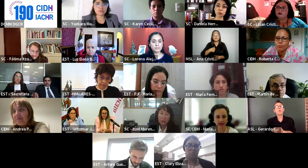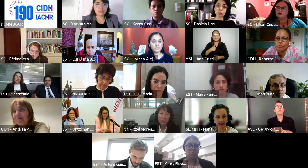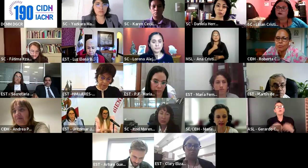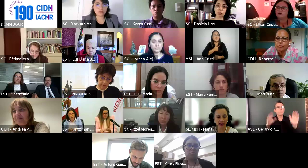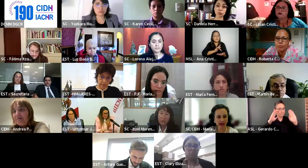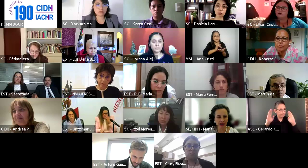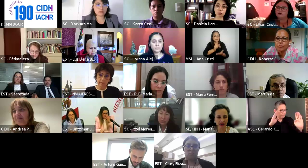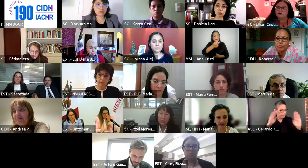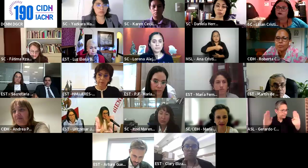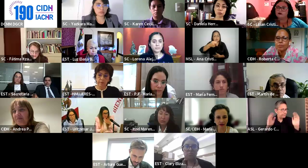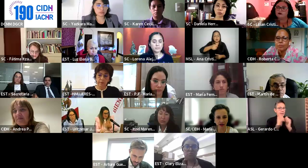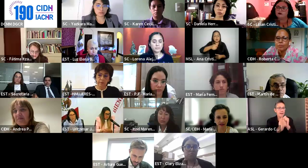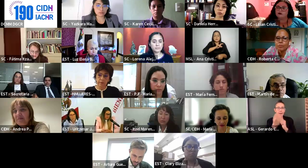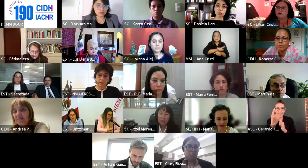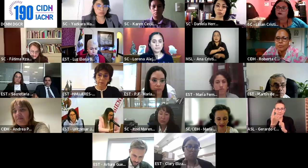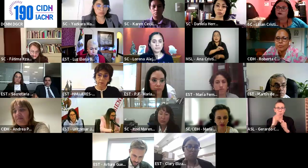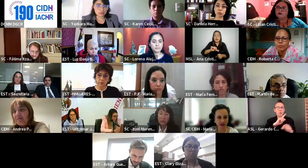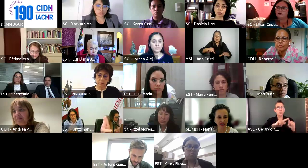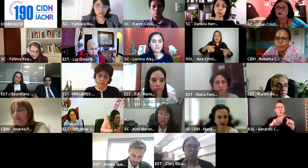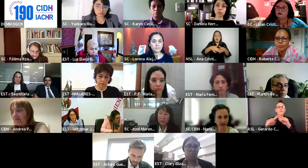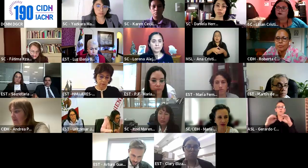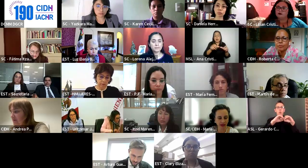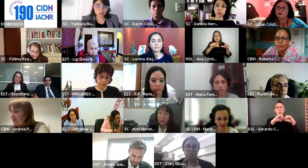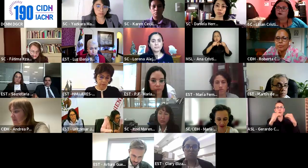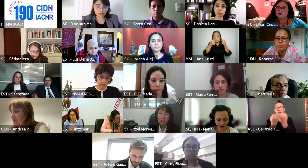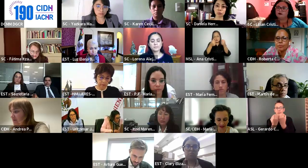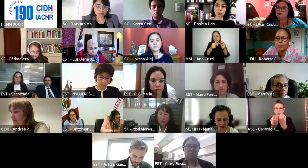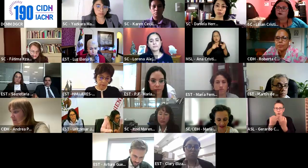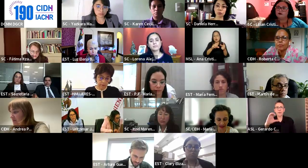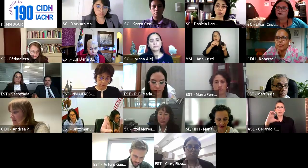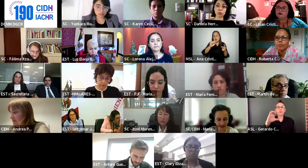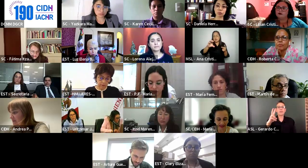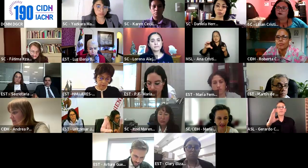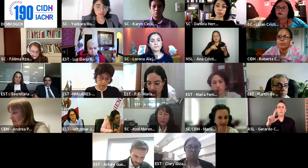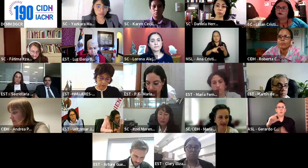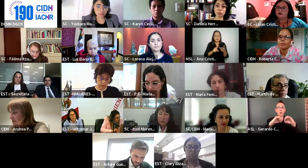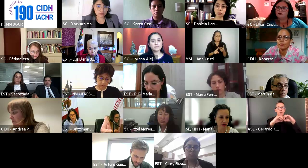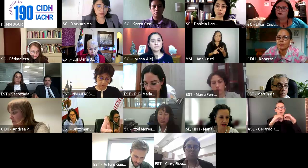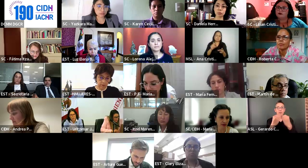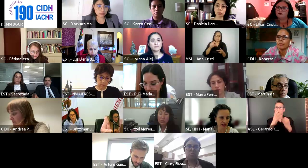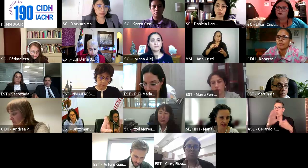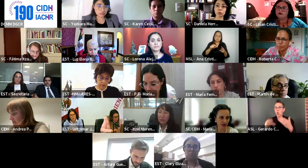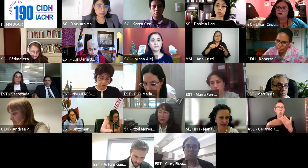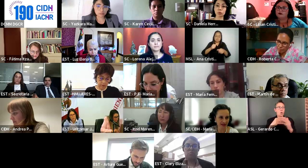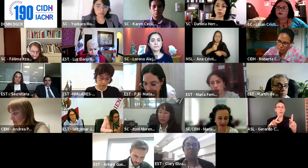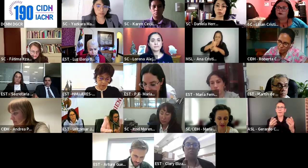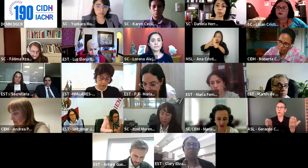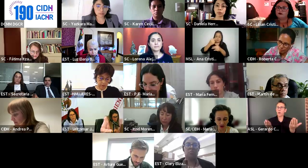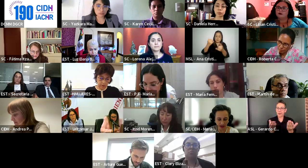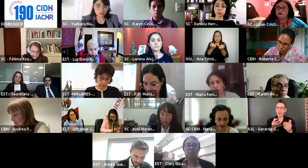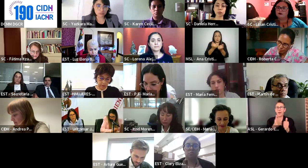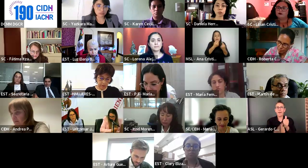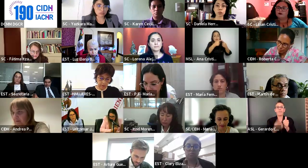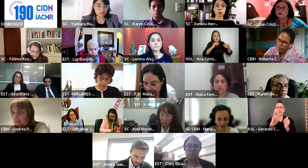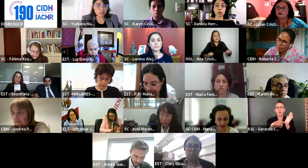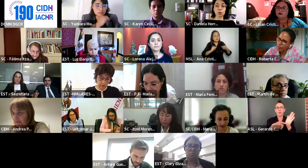especial a las organizaciones de la sociedad civil y a todas las personas que están en la sala y al ilustre de representación del Estado.